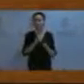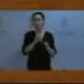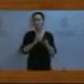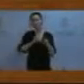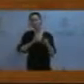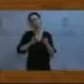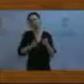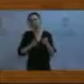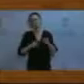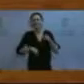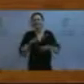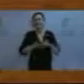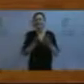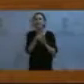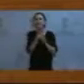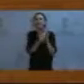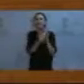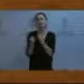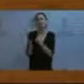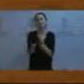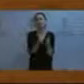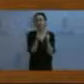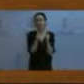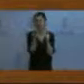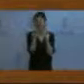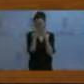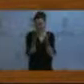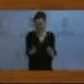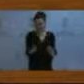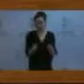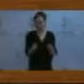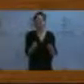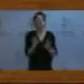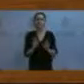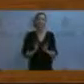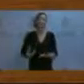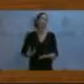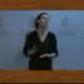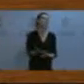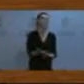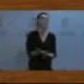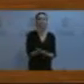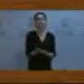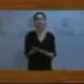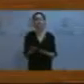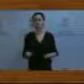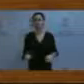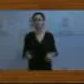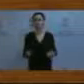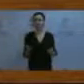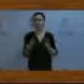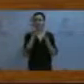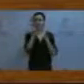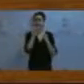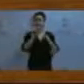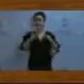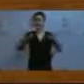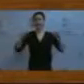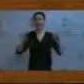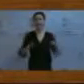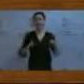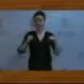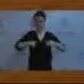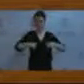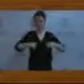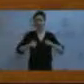eliminen, bueno, pues que no sea un turno más. Y lo que sí pediríamos, y no les extraña esta petición, es que si la Cámara aprueba esto, que